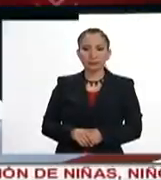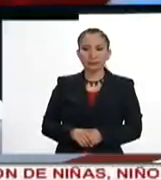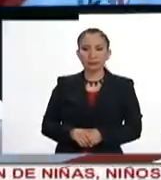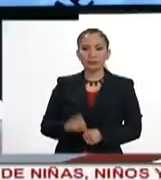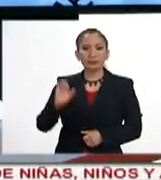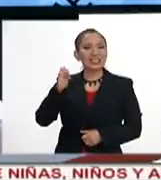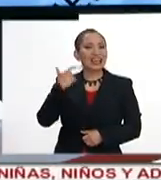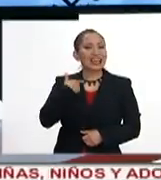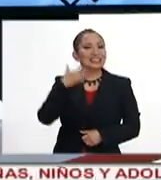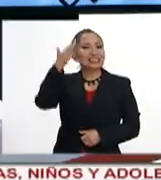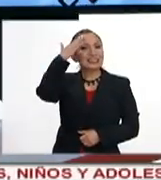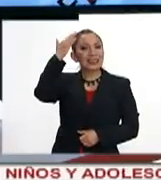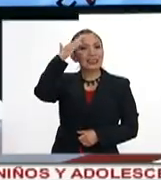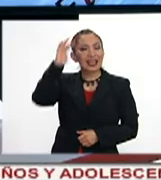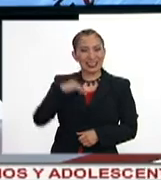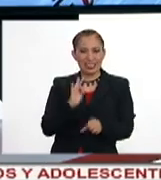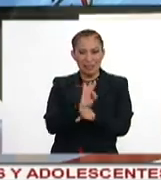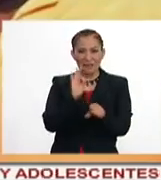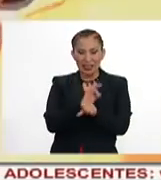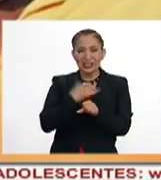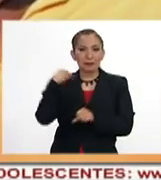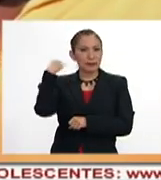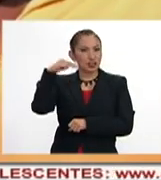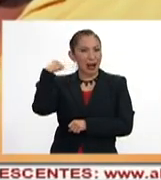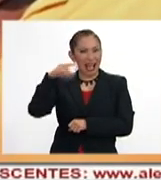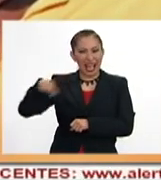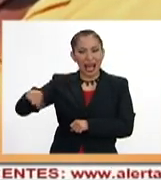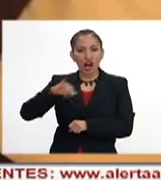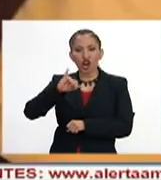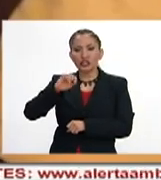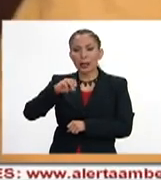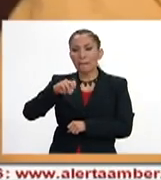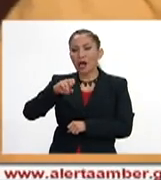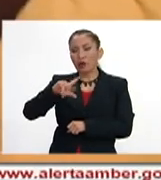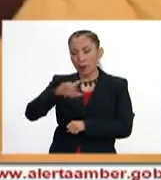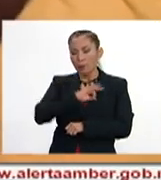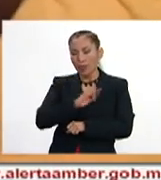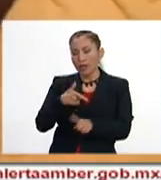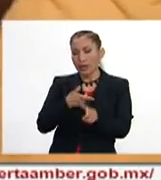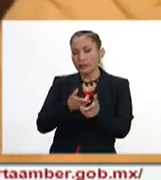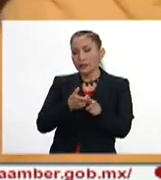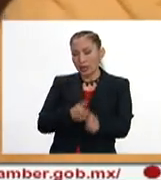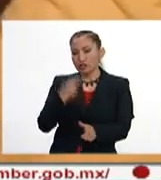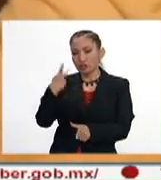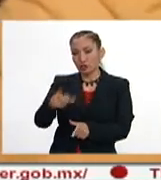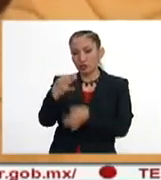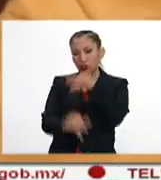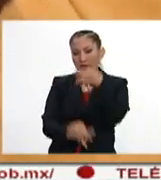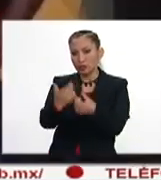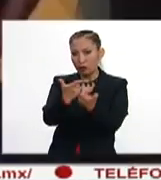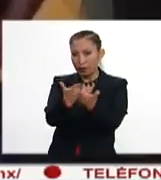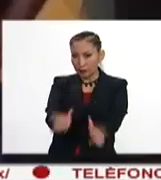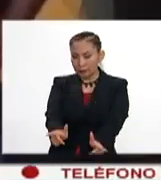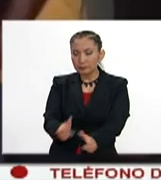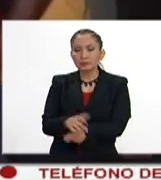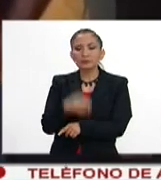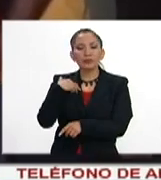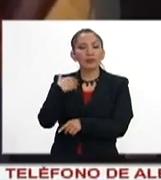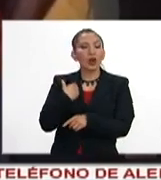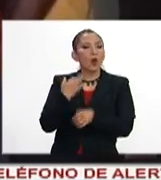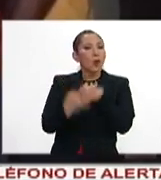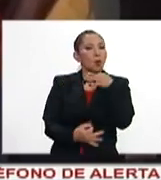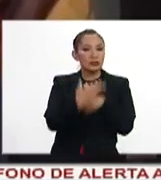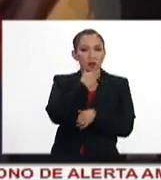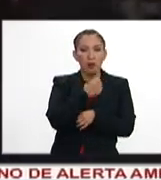Y el exlíder de las autodefensas de Michoacán, José Manuel Mireles, podrá continuar su juicio en libertad. Un juez de